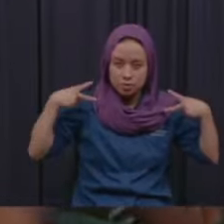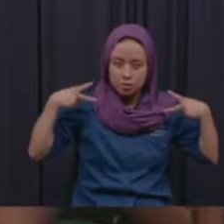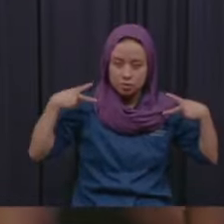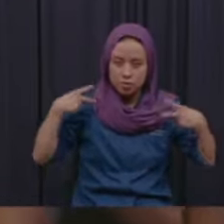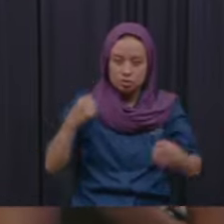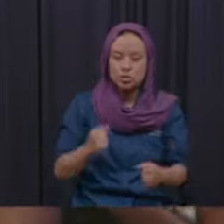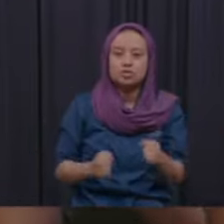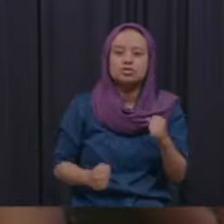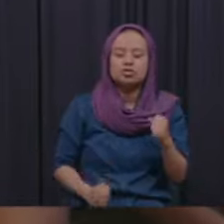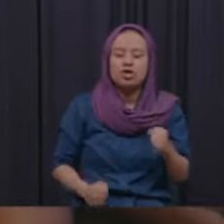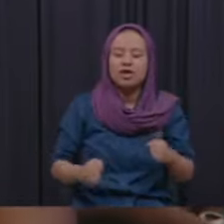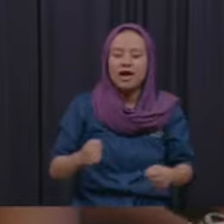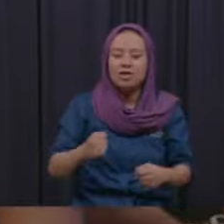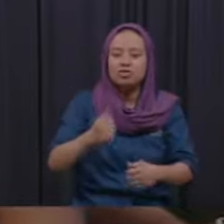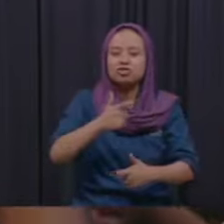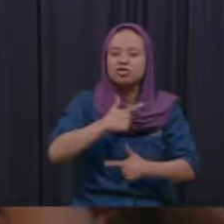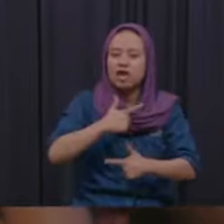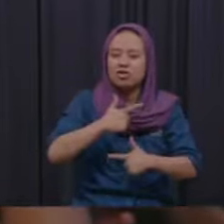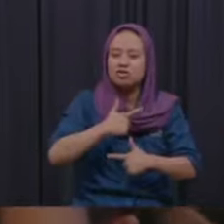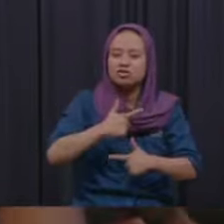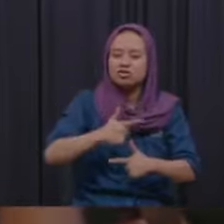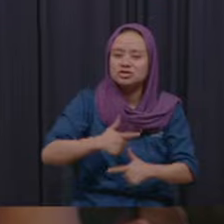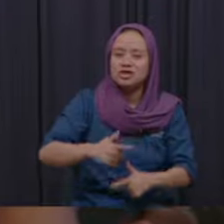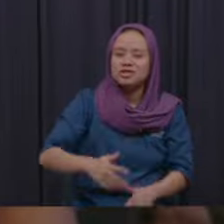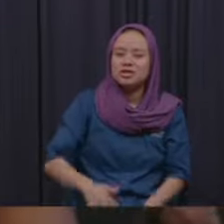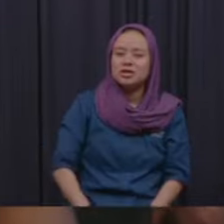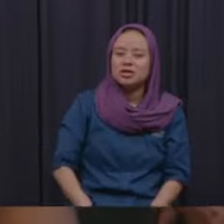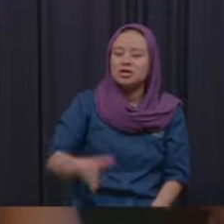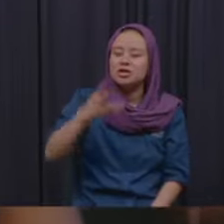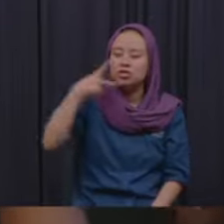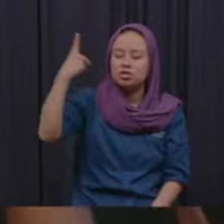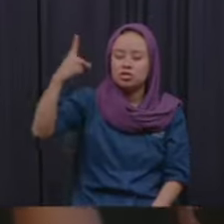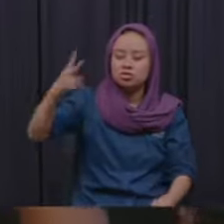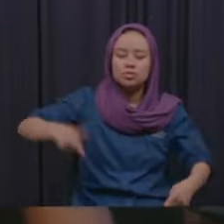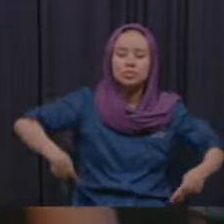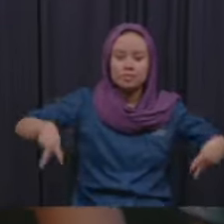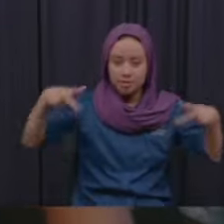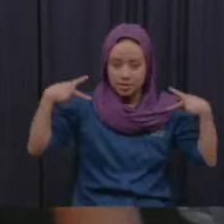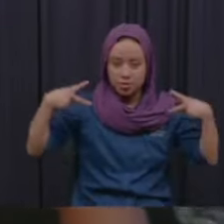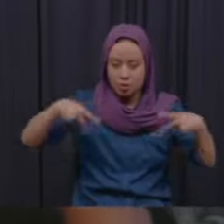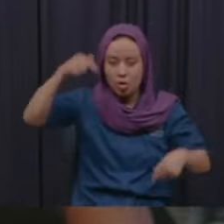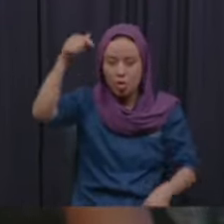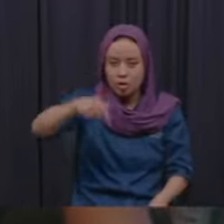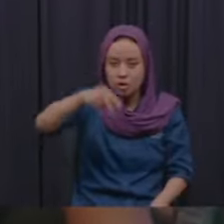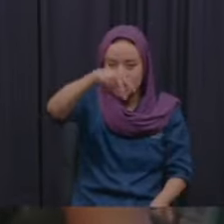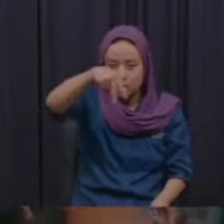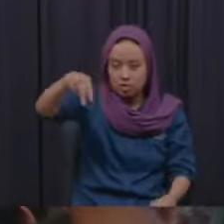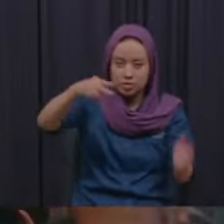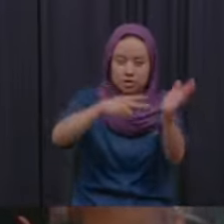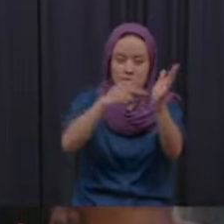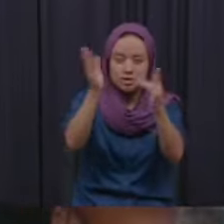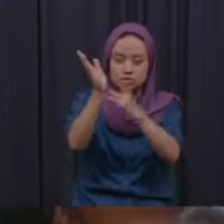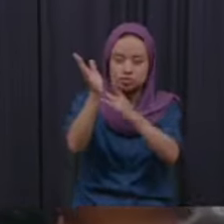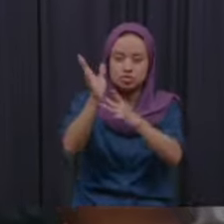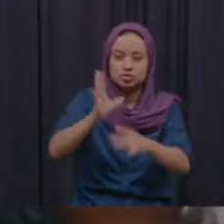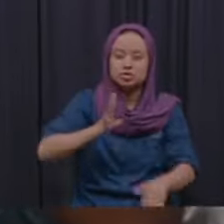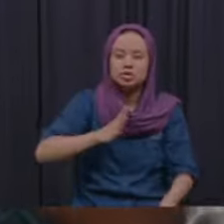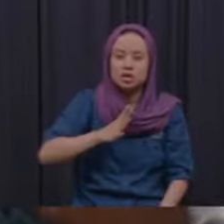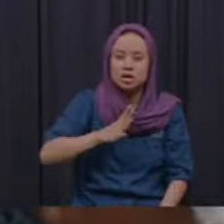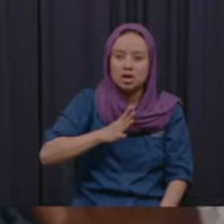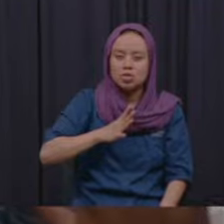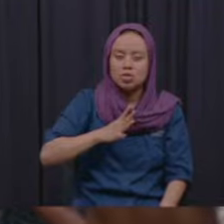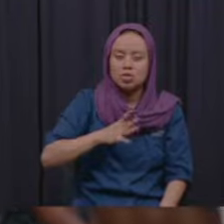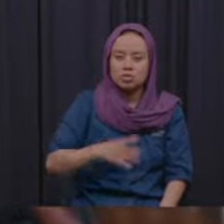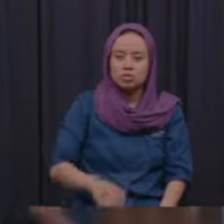ejército del Dios viviente. Aleluya. Que hoy en el nombre de Jesús tienen una tarea, una